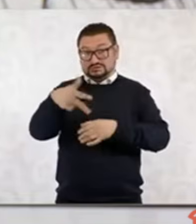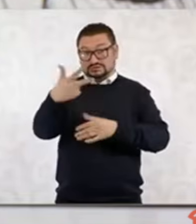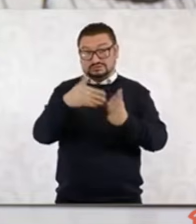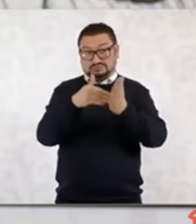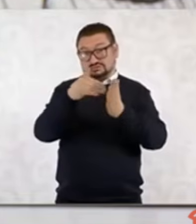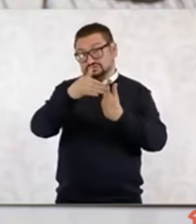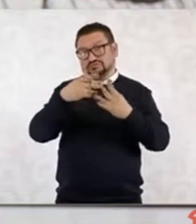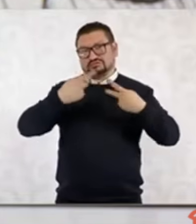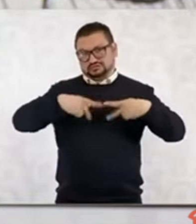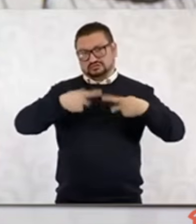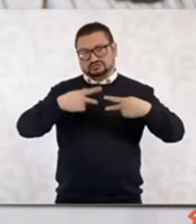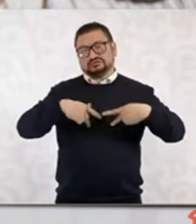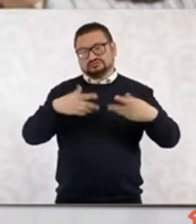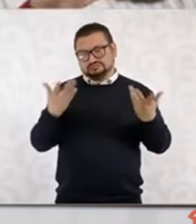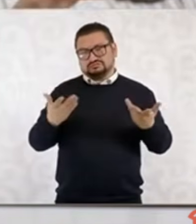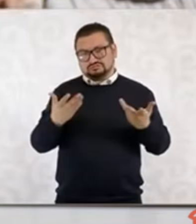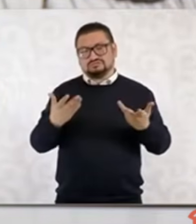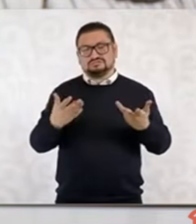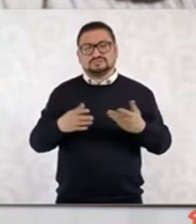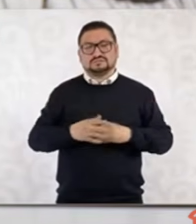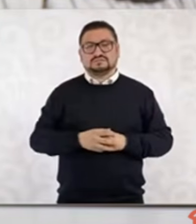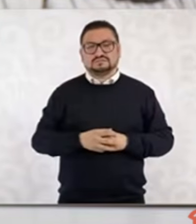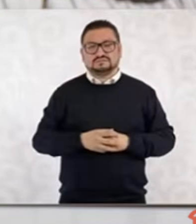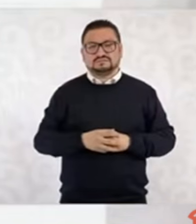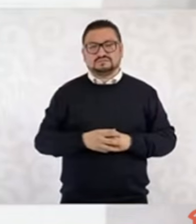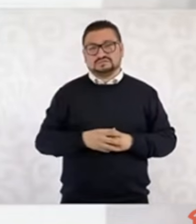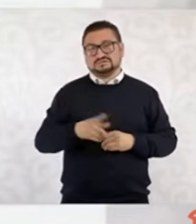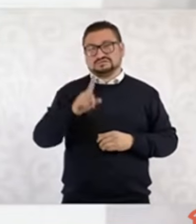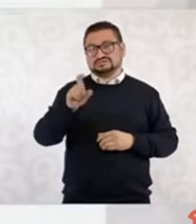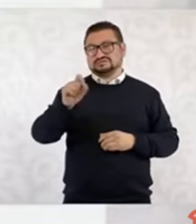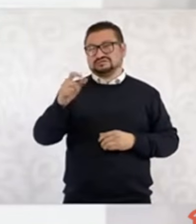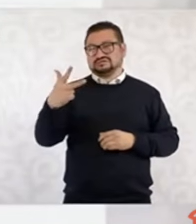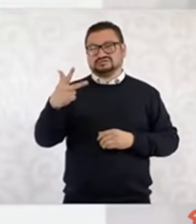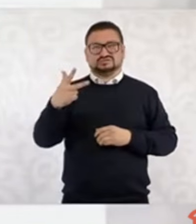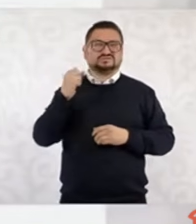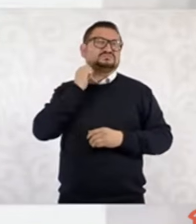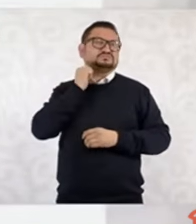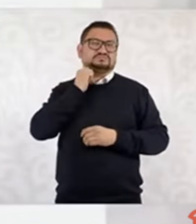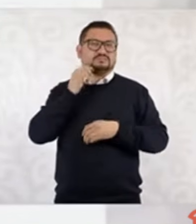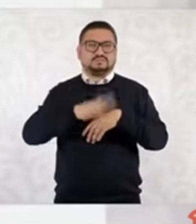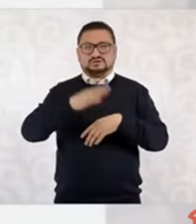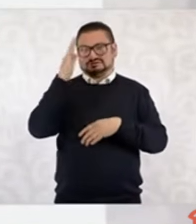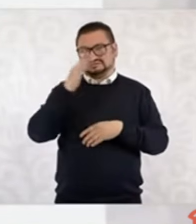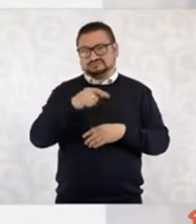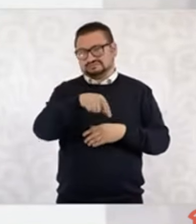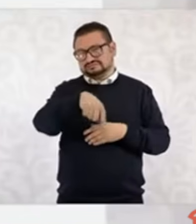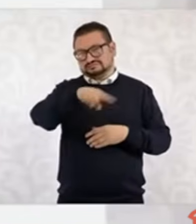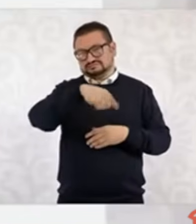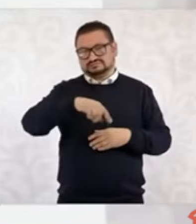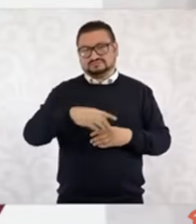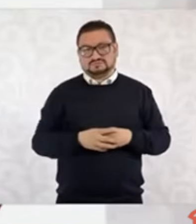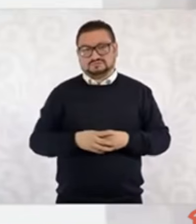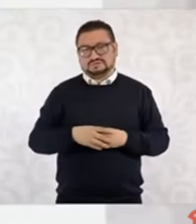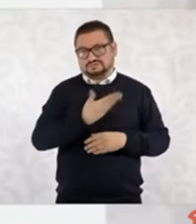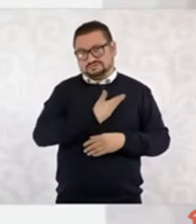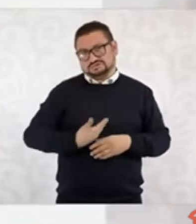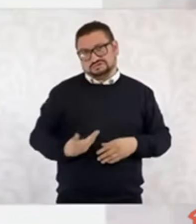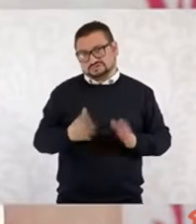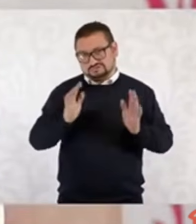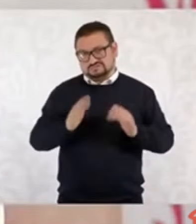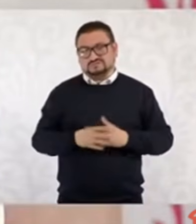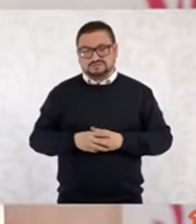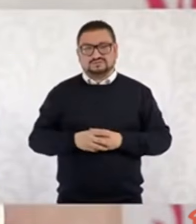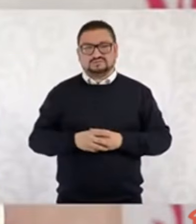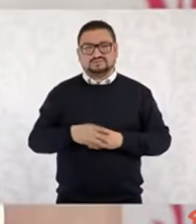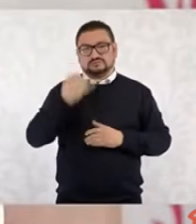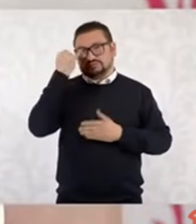que por cierto es mucho más que 128 senadores. Y la presidenta, porque es quien